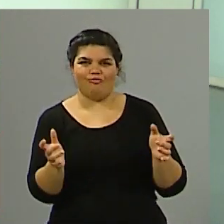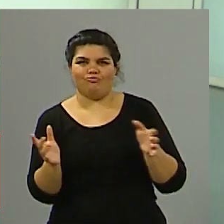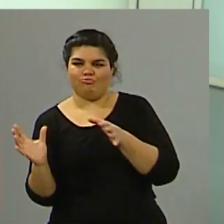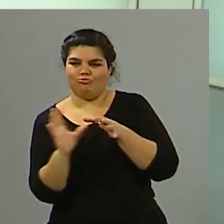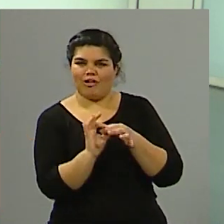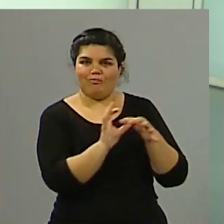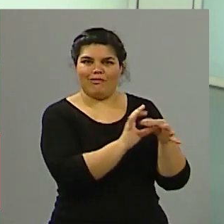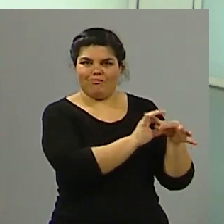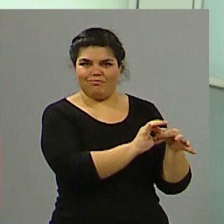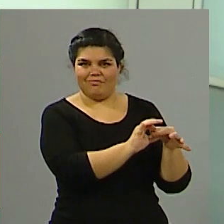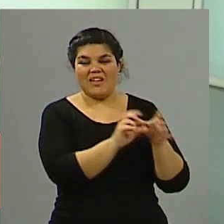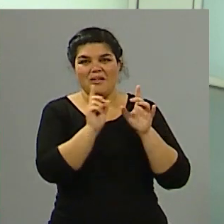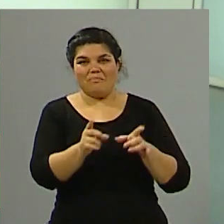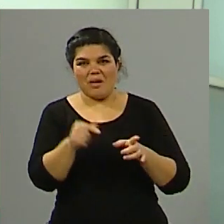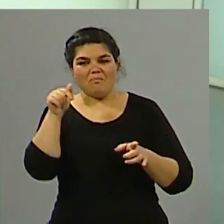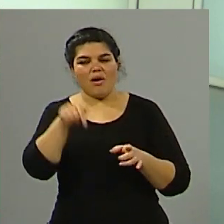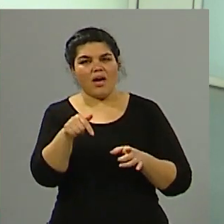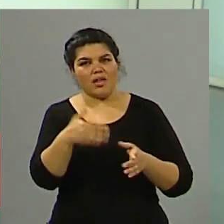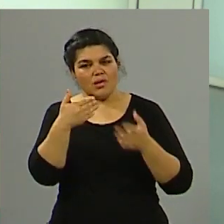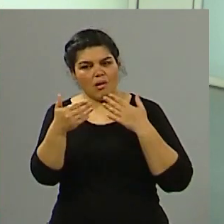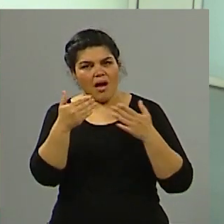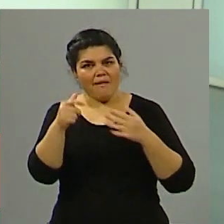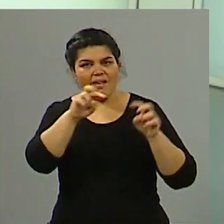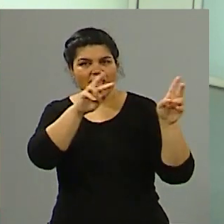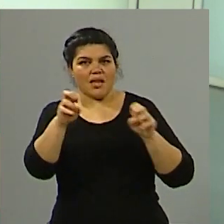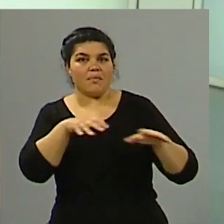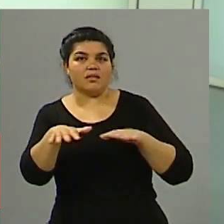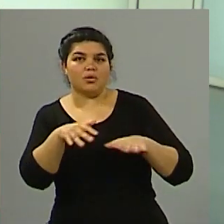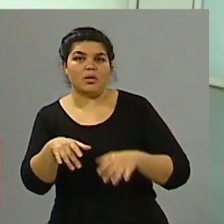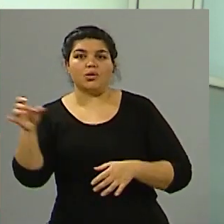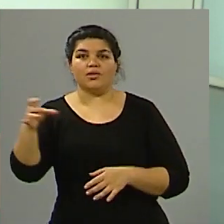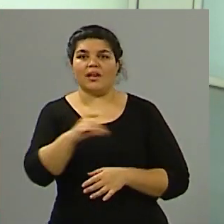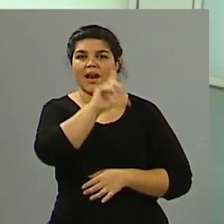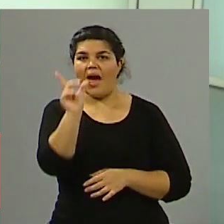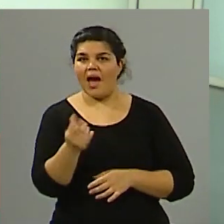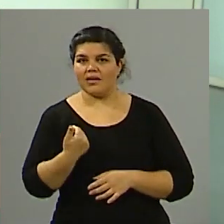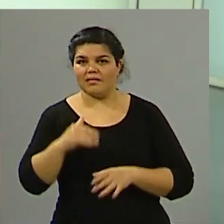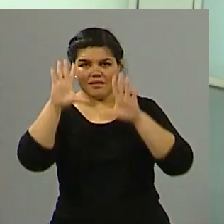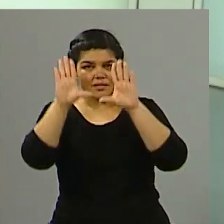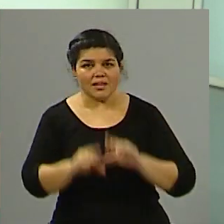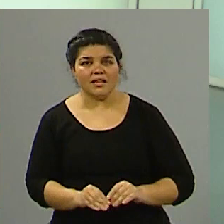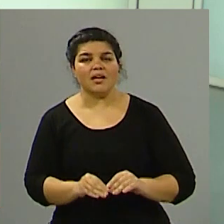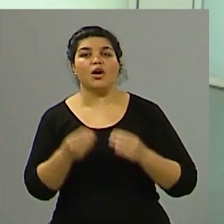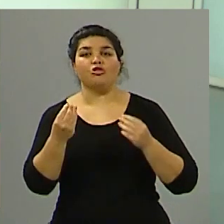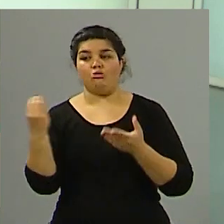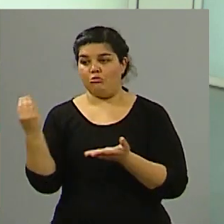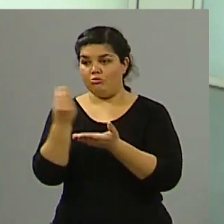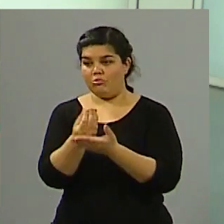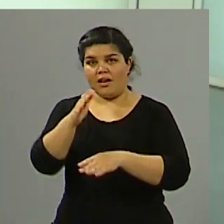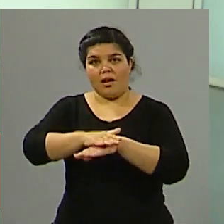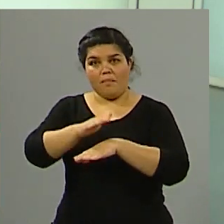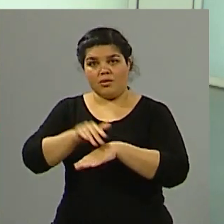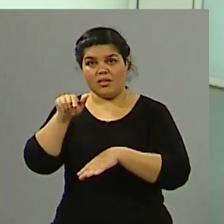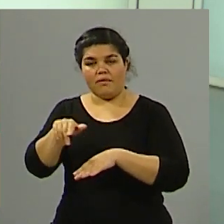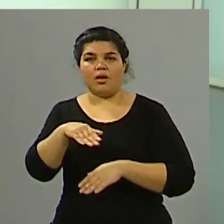esto y queremos hablar de esta situación de los trenes en la Argentina con la gente, la protagonista. Lo vamos a hacer con